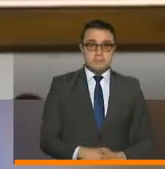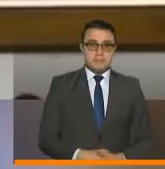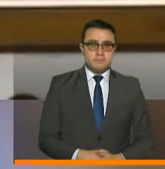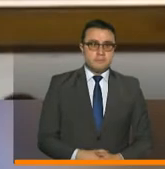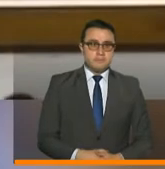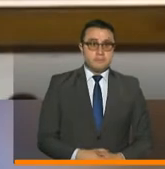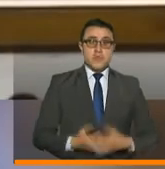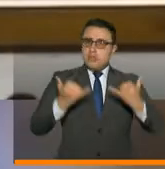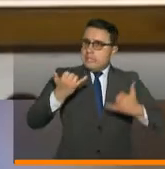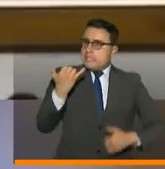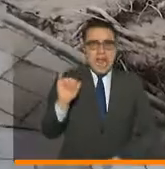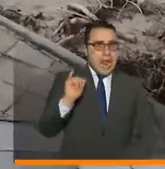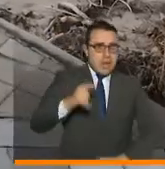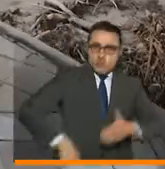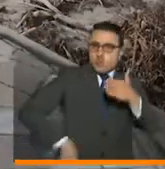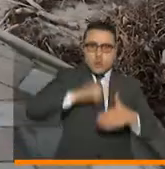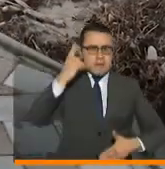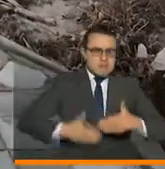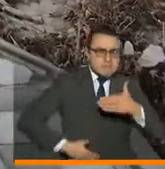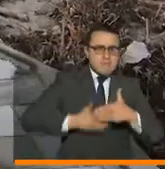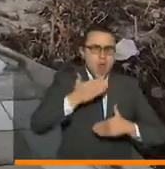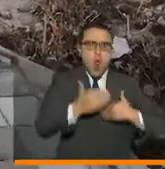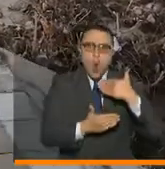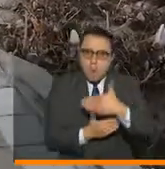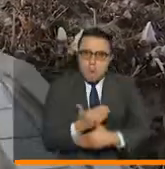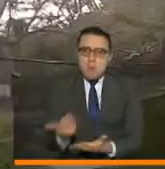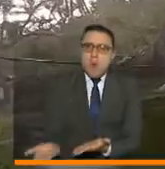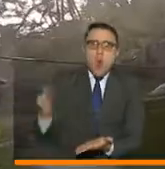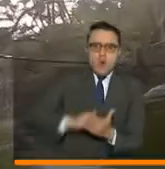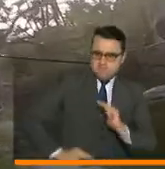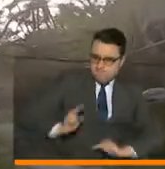Empezar desde ya un proceso de reconstrucción.